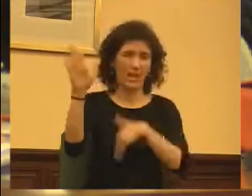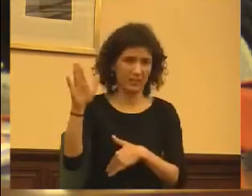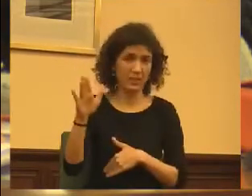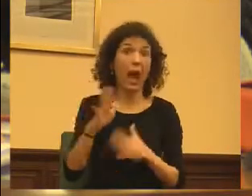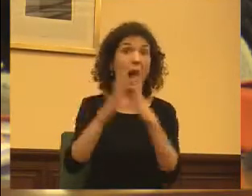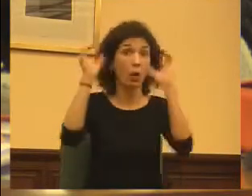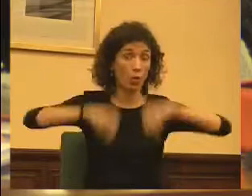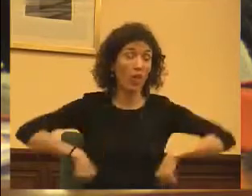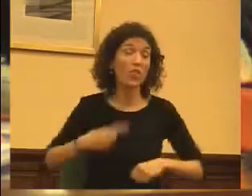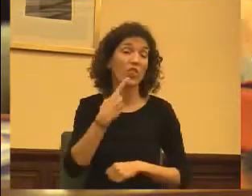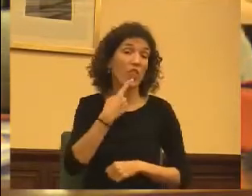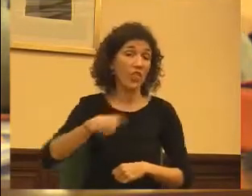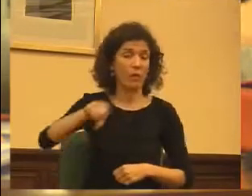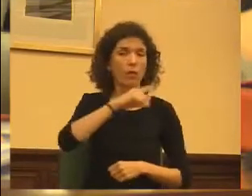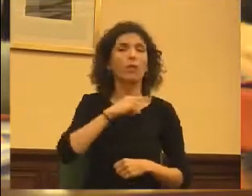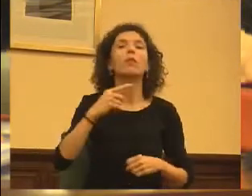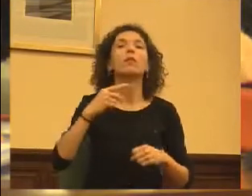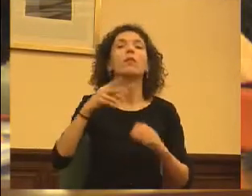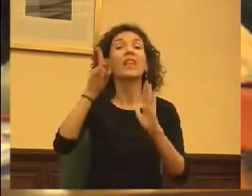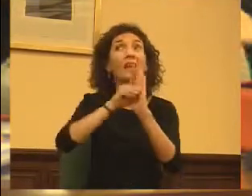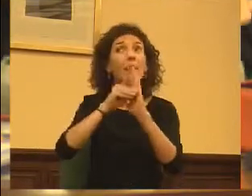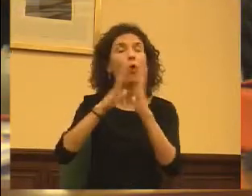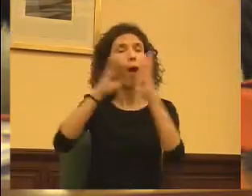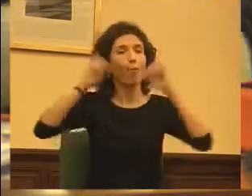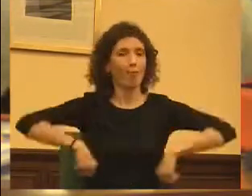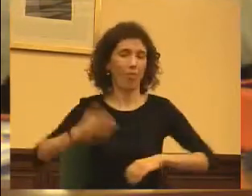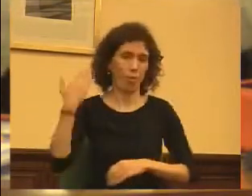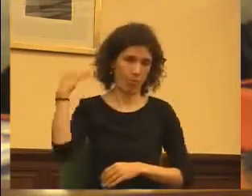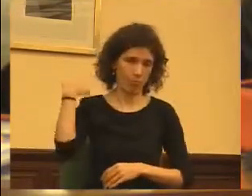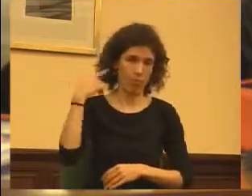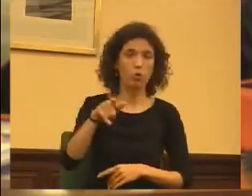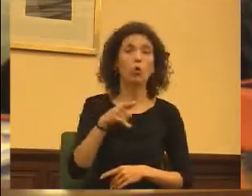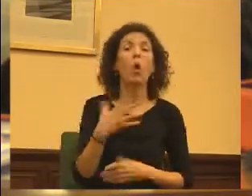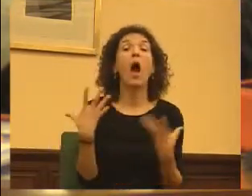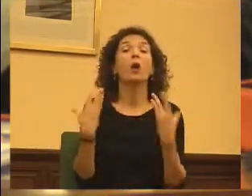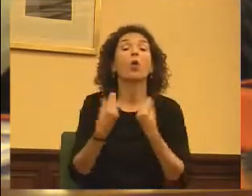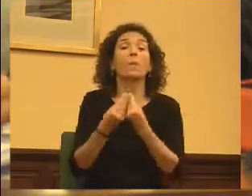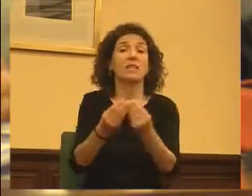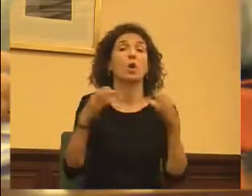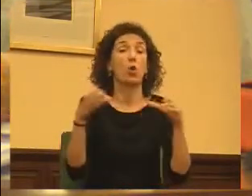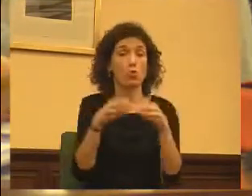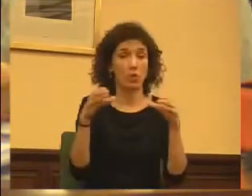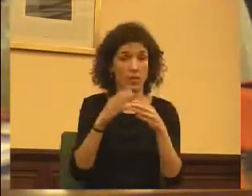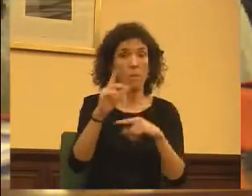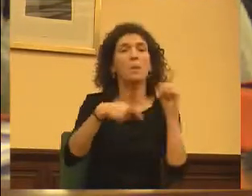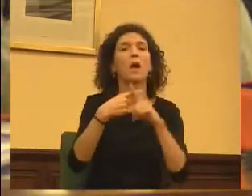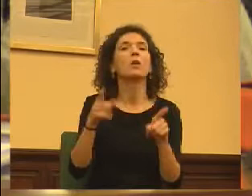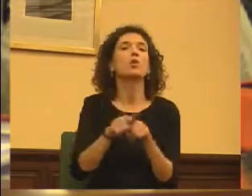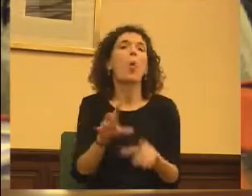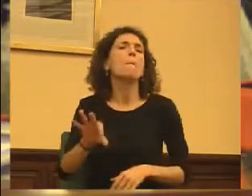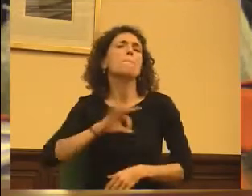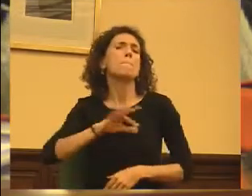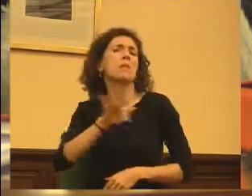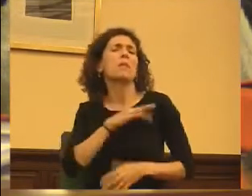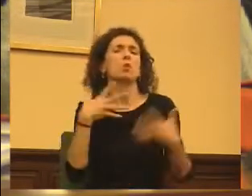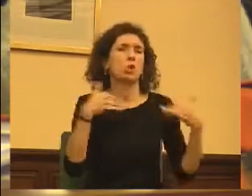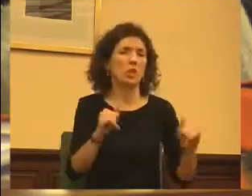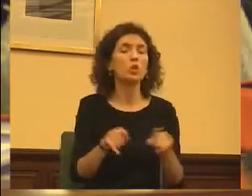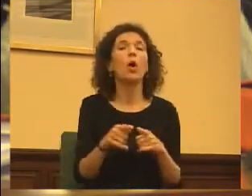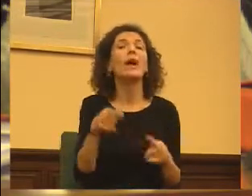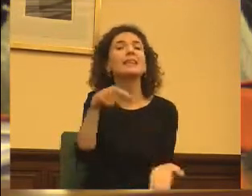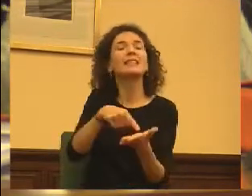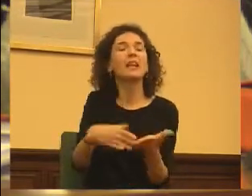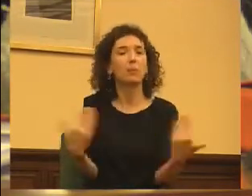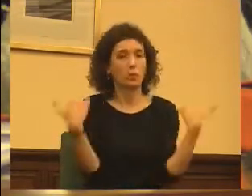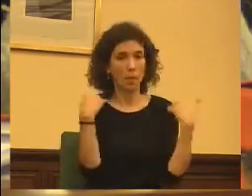más de un millón de euros, acordado, según escuchamos, pero en secreto. Voy a acompañar a esta comunidad, y con ello no me pongo medallas, a